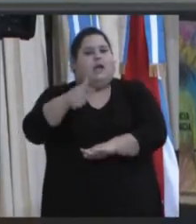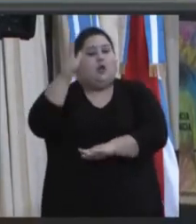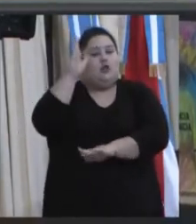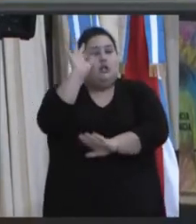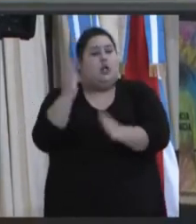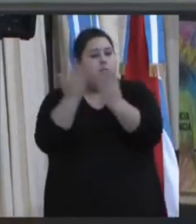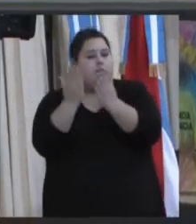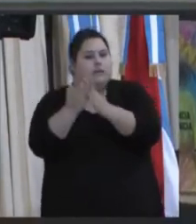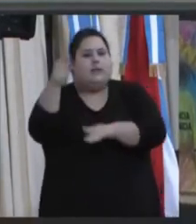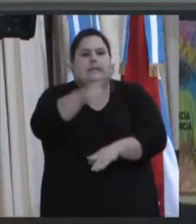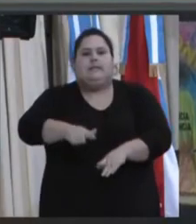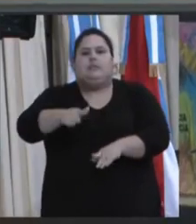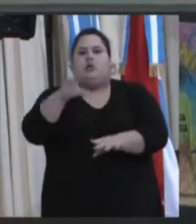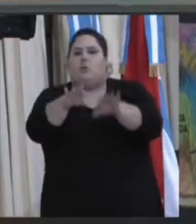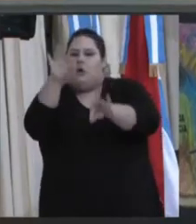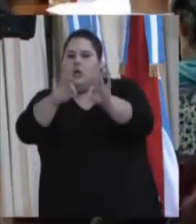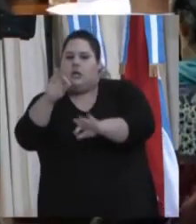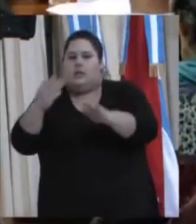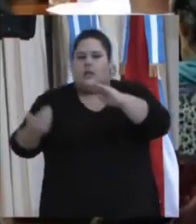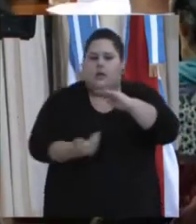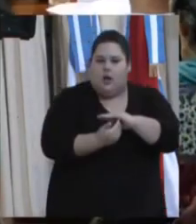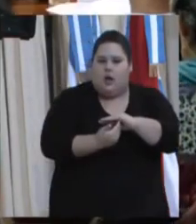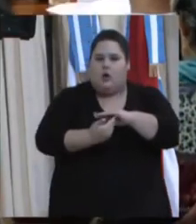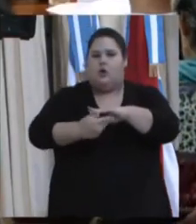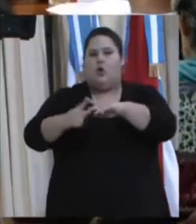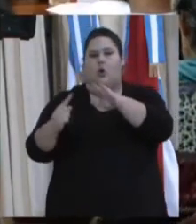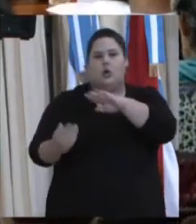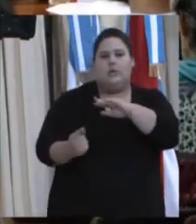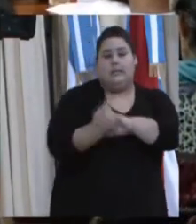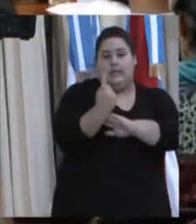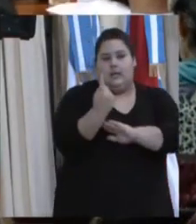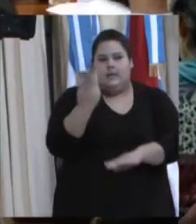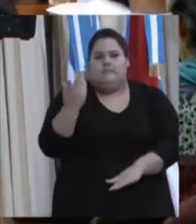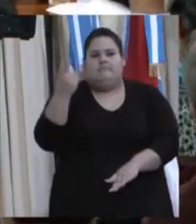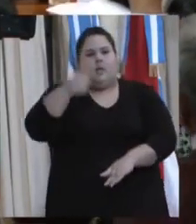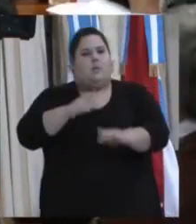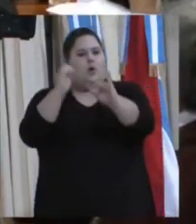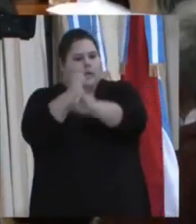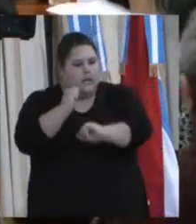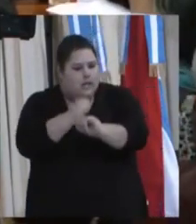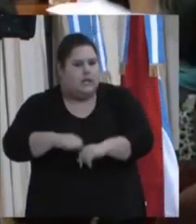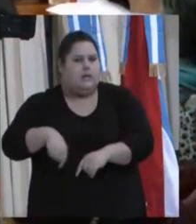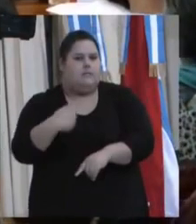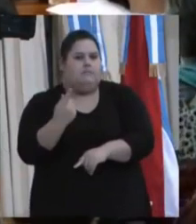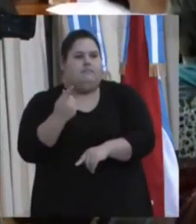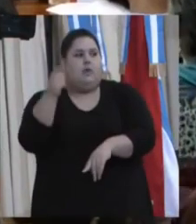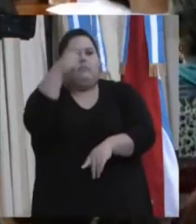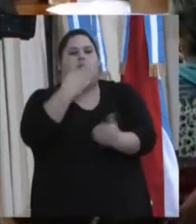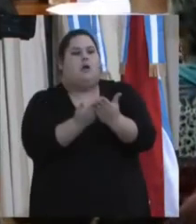eligen decano líder estudiantil de Derecho, de Medicina y de Ingeniería a los líderes de la